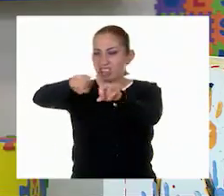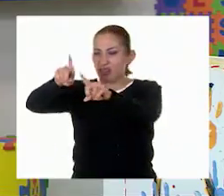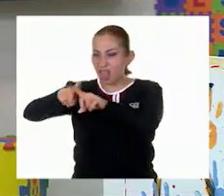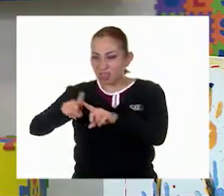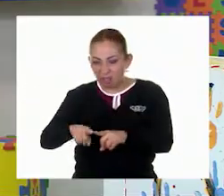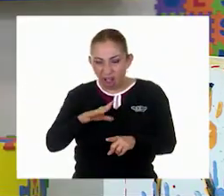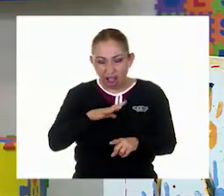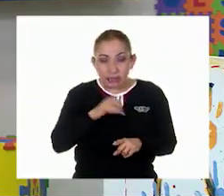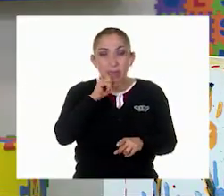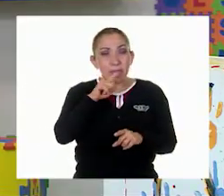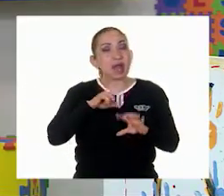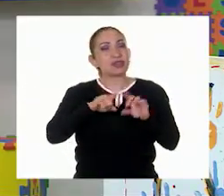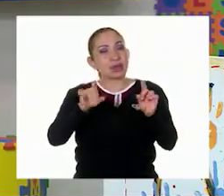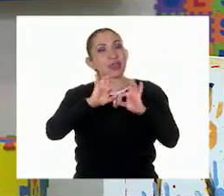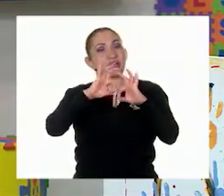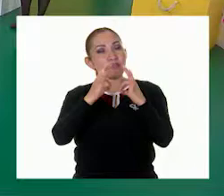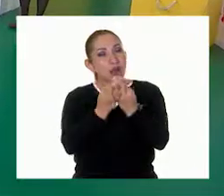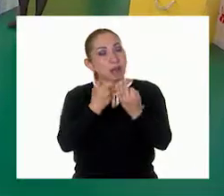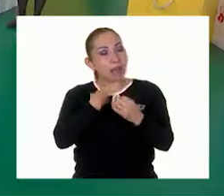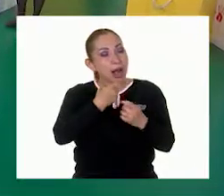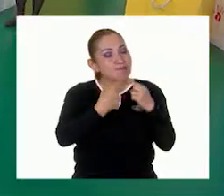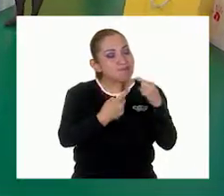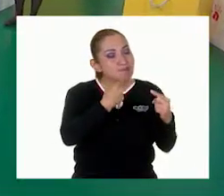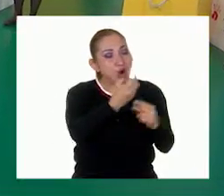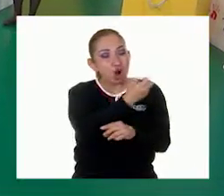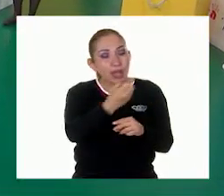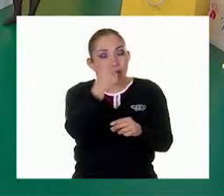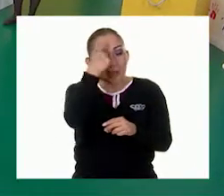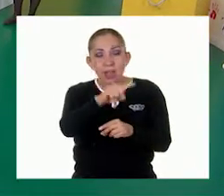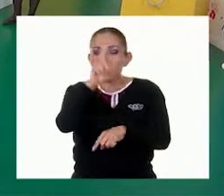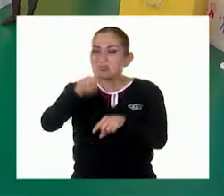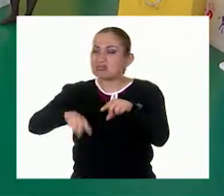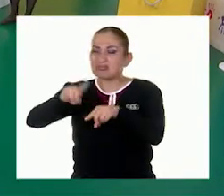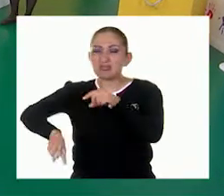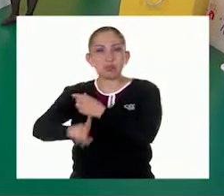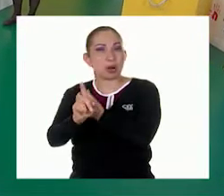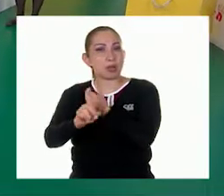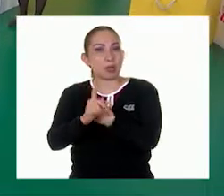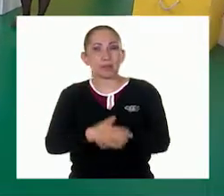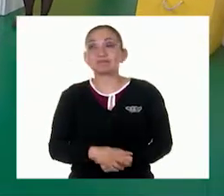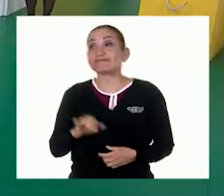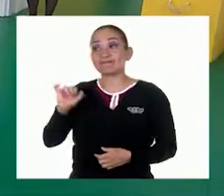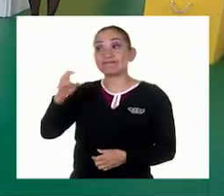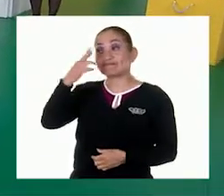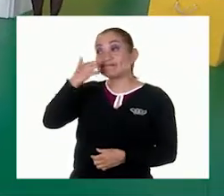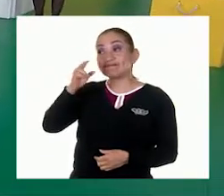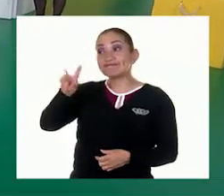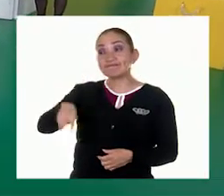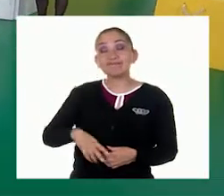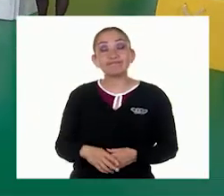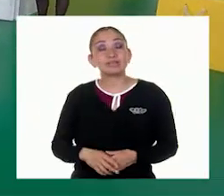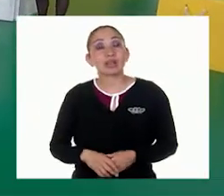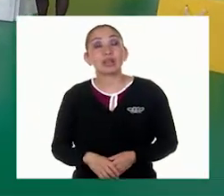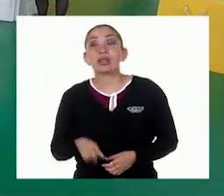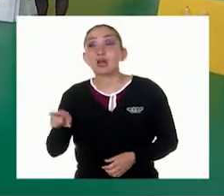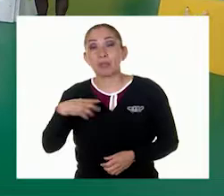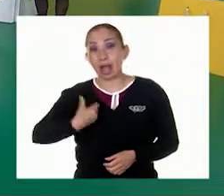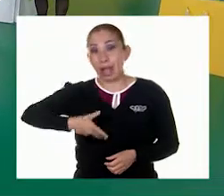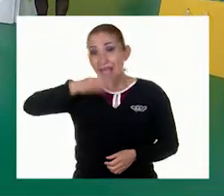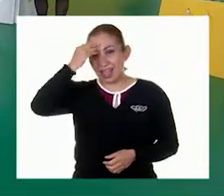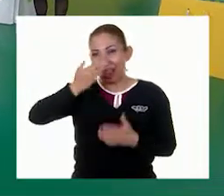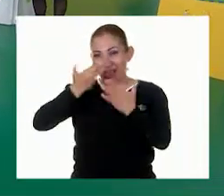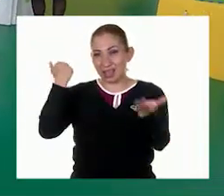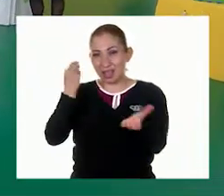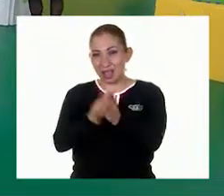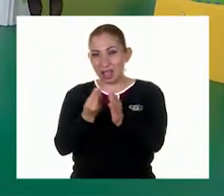hay distintas formas para organizarnos y atacar estos problemas. Tienes mucha razón, Eric. Y como aprendimos la